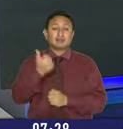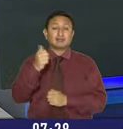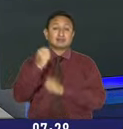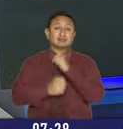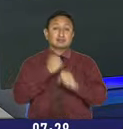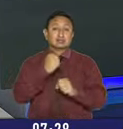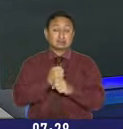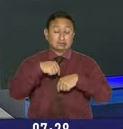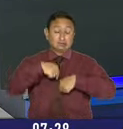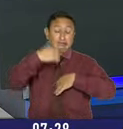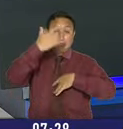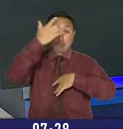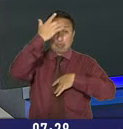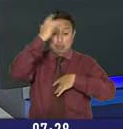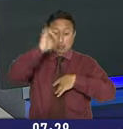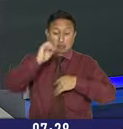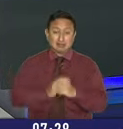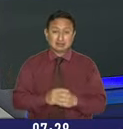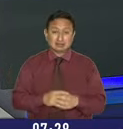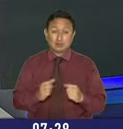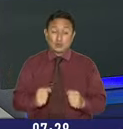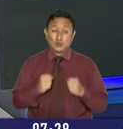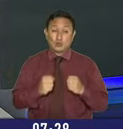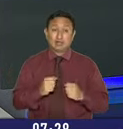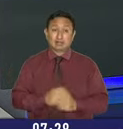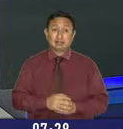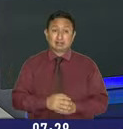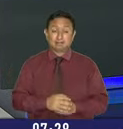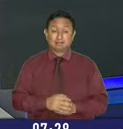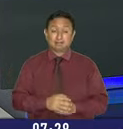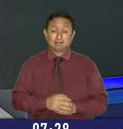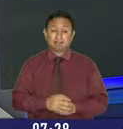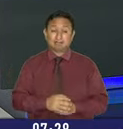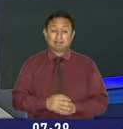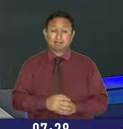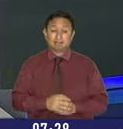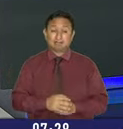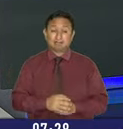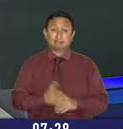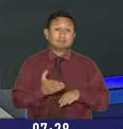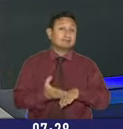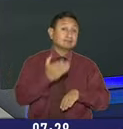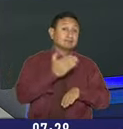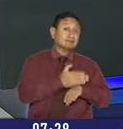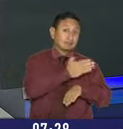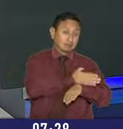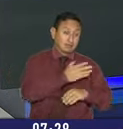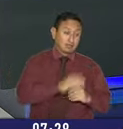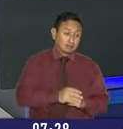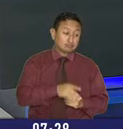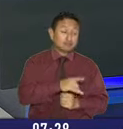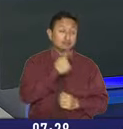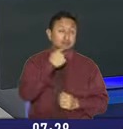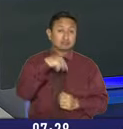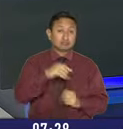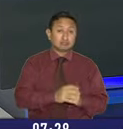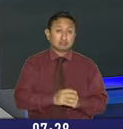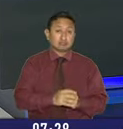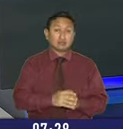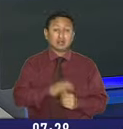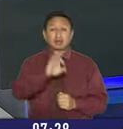tiempo. Así es, miren ustedes, hace pocos días le detectaron un tumor maligno en el glóbulo